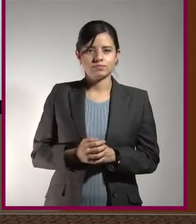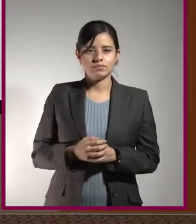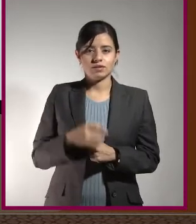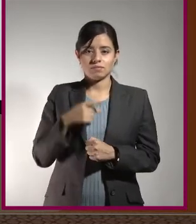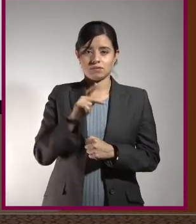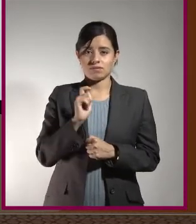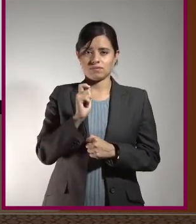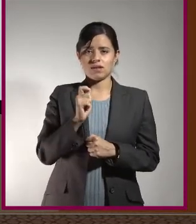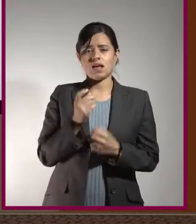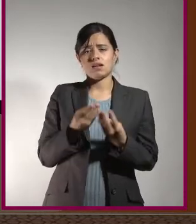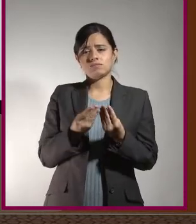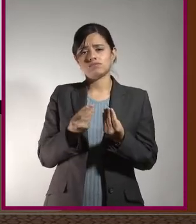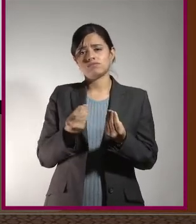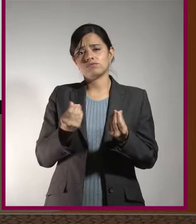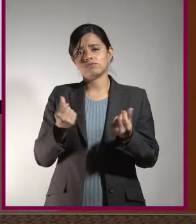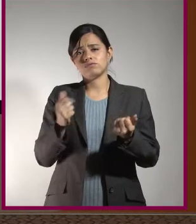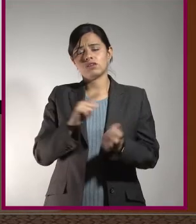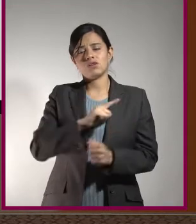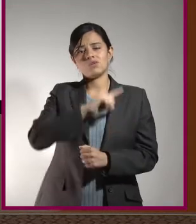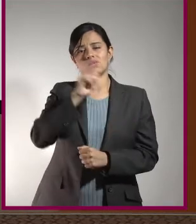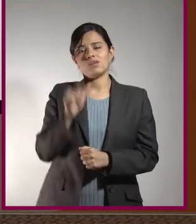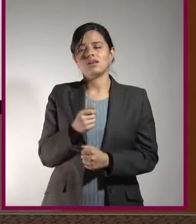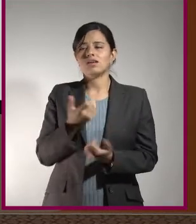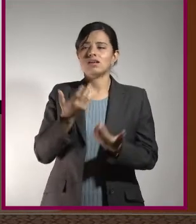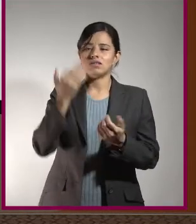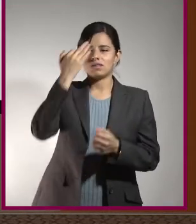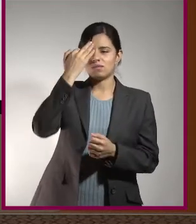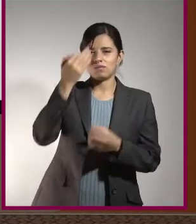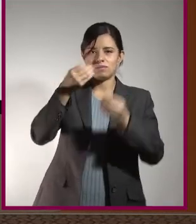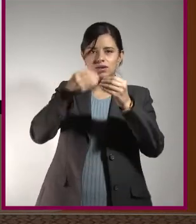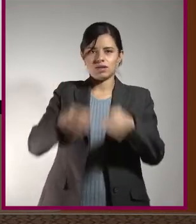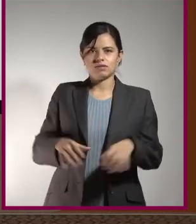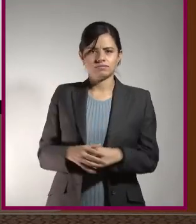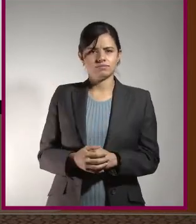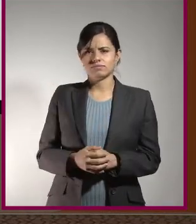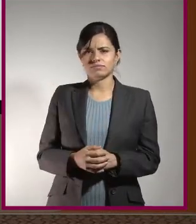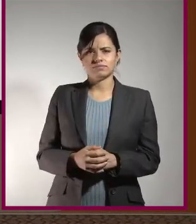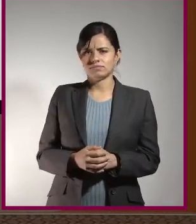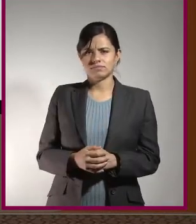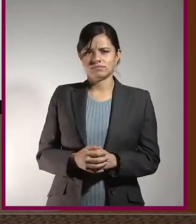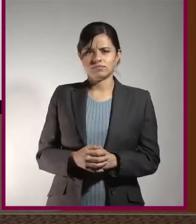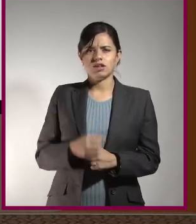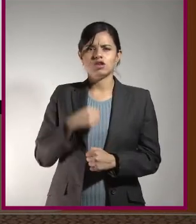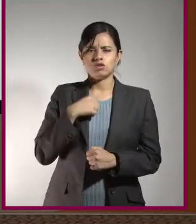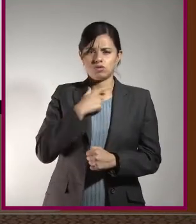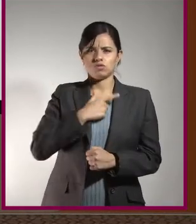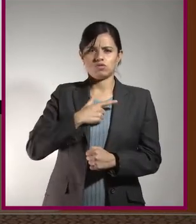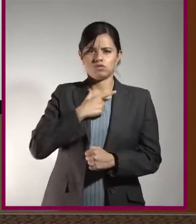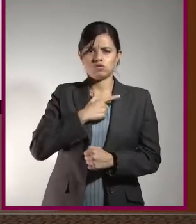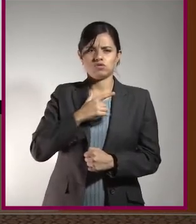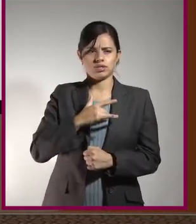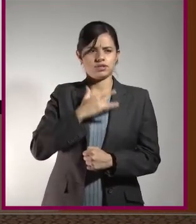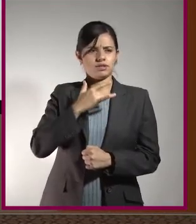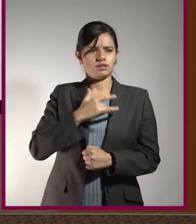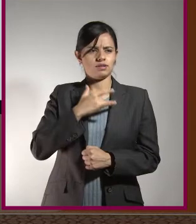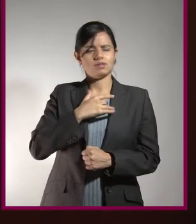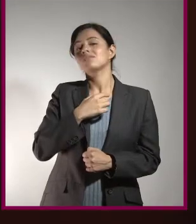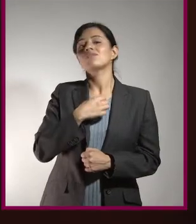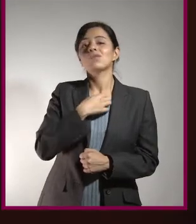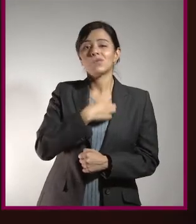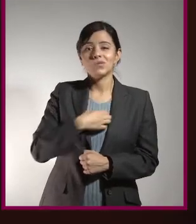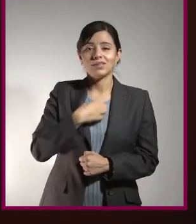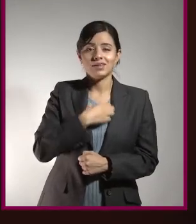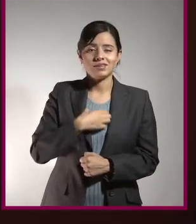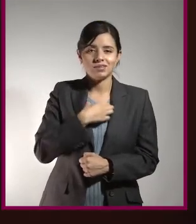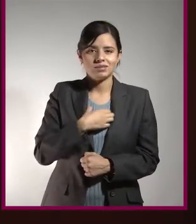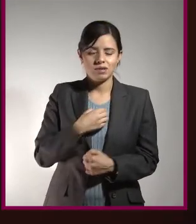pero no de un placer efímero que nos haga después sentir que perdimos nuestro tiempo, ¿no? Sino un placer que nos haga sentir satisfechos,